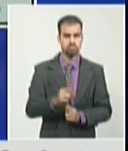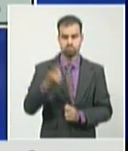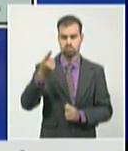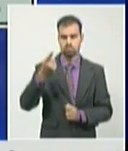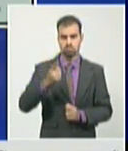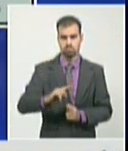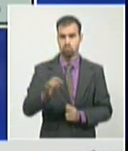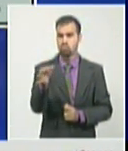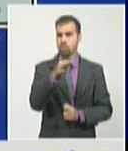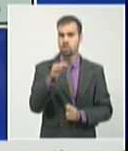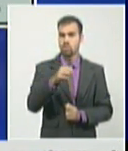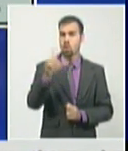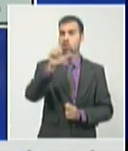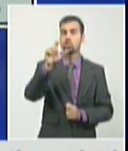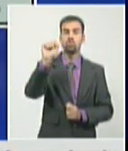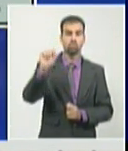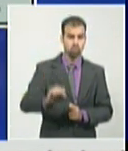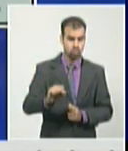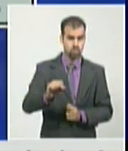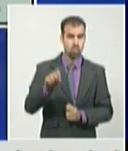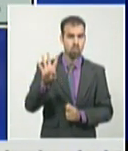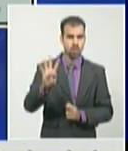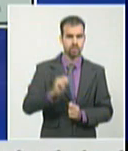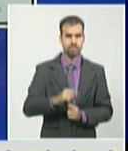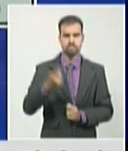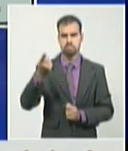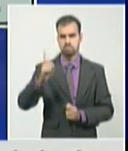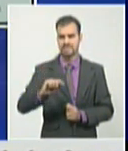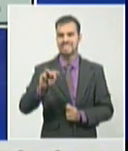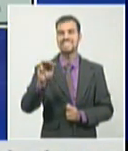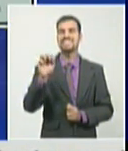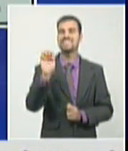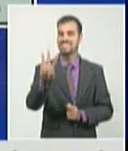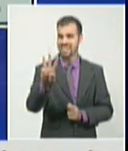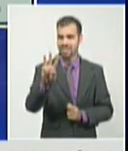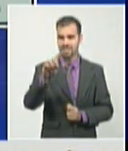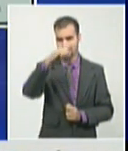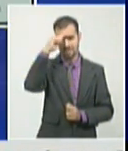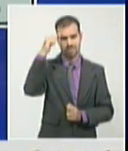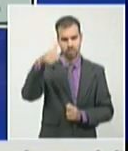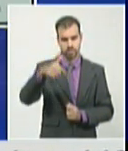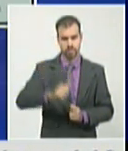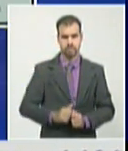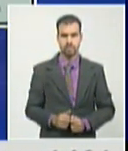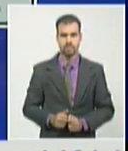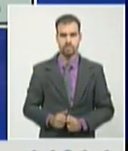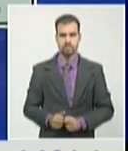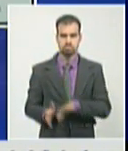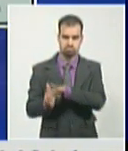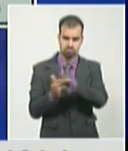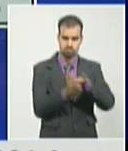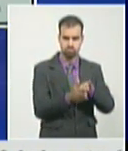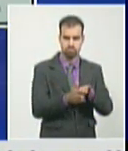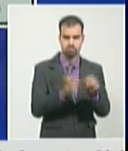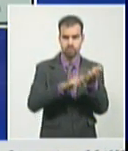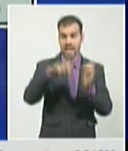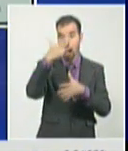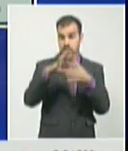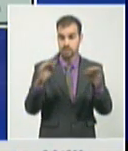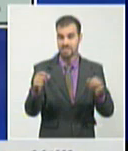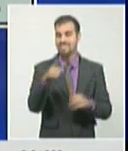derecho y 3 del municipio san juan y martínez de artemisa 18